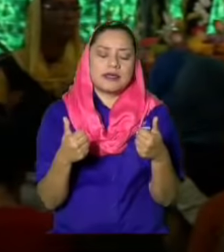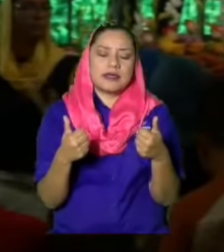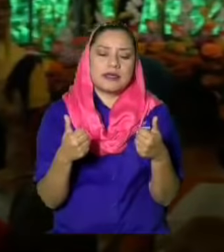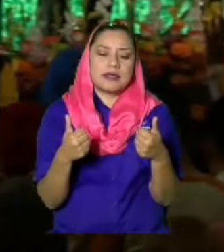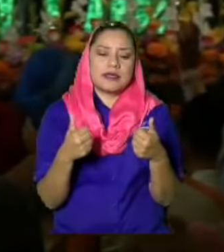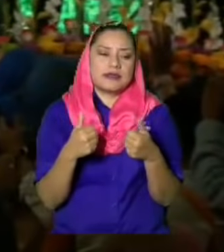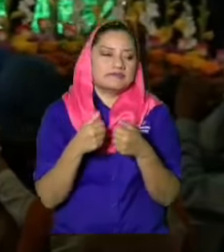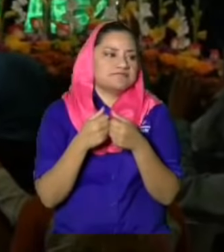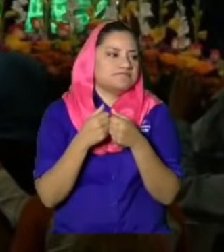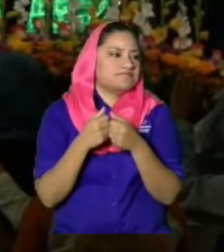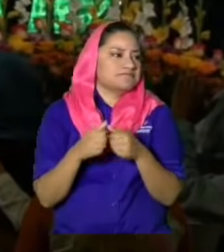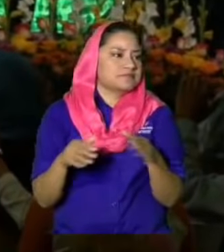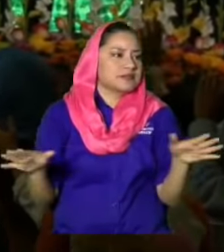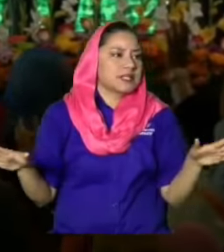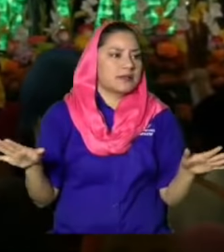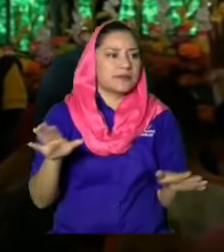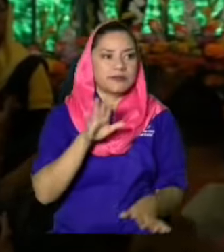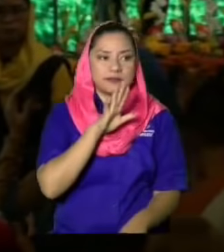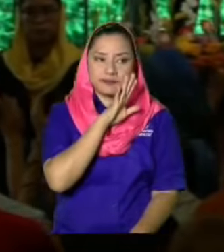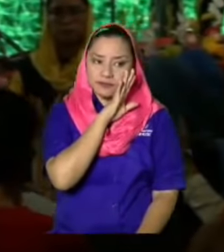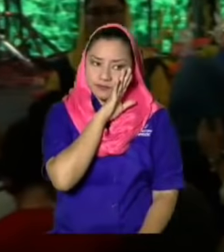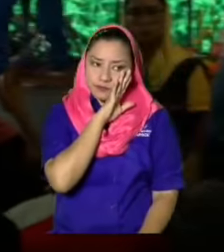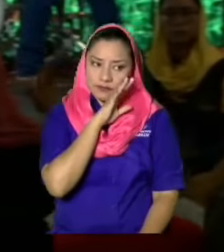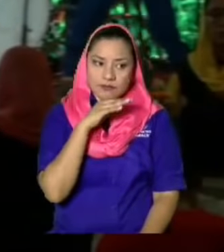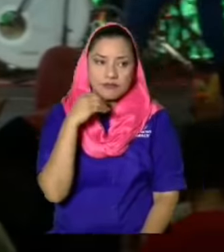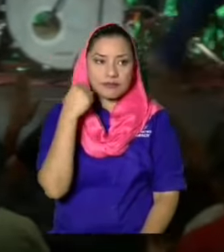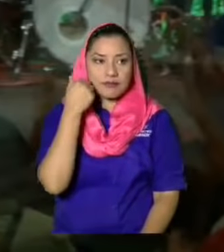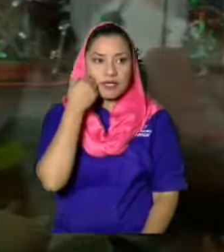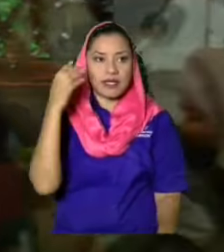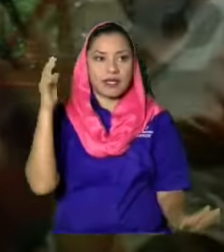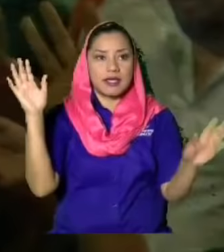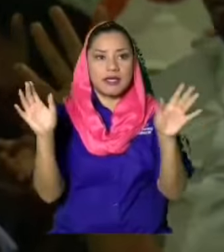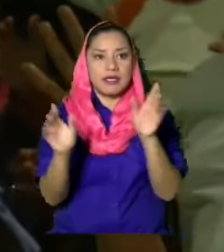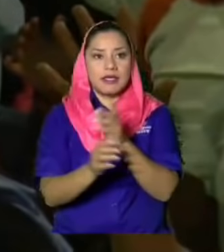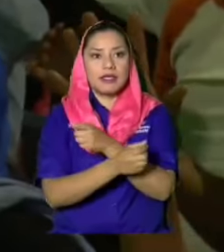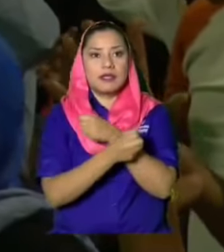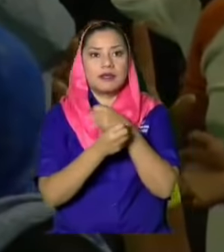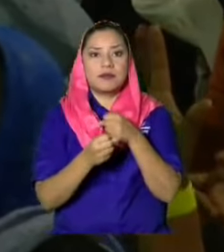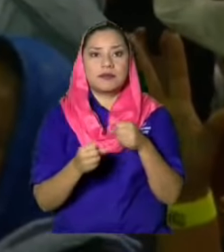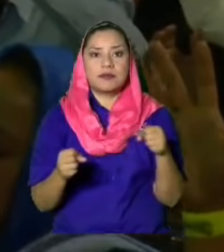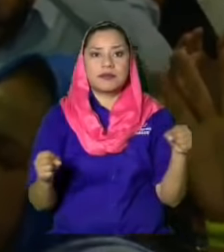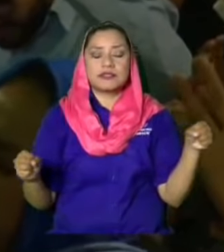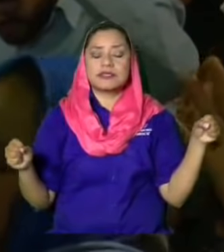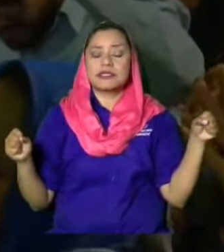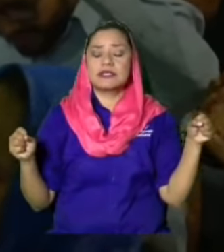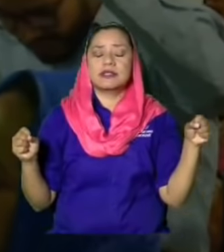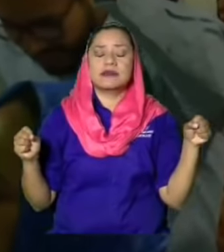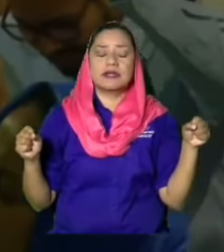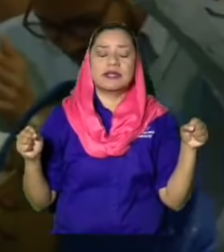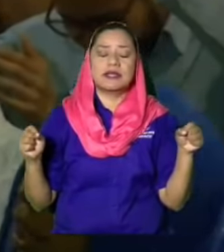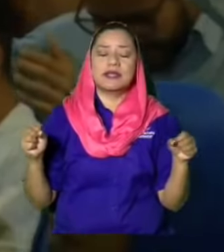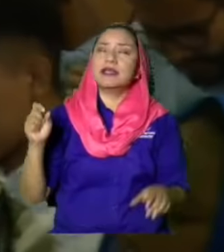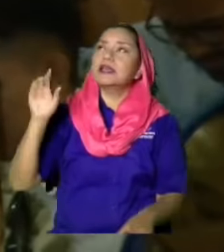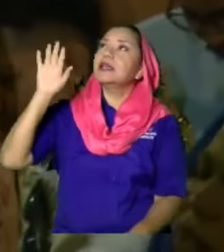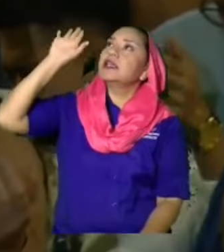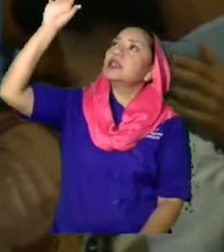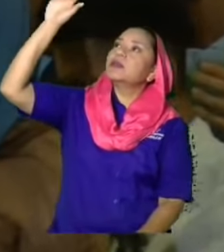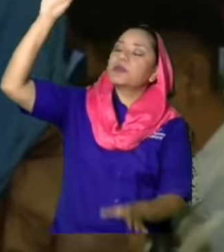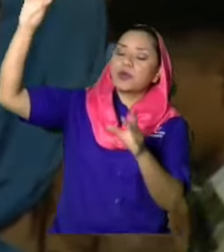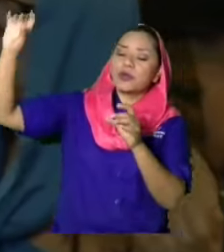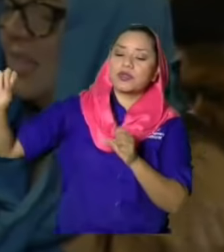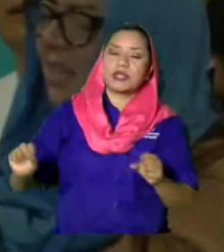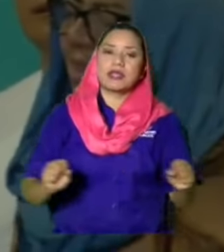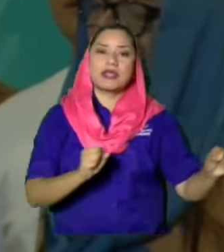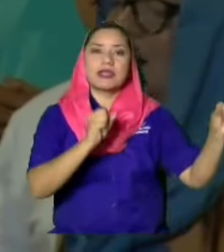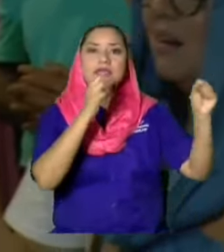la enfermedad que se llame, para Dios nada es imposible. No dependemos de un diagnóstico, dependemos del poder de Dios.